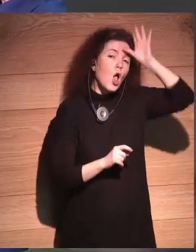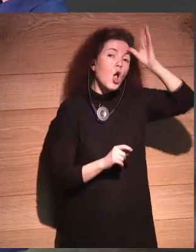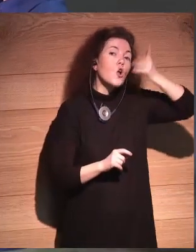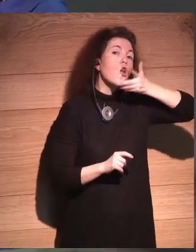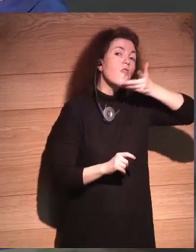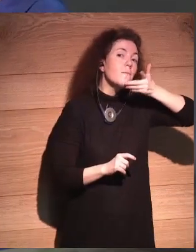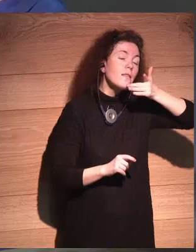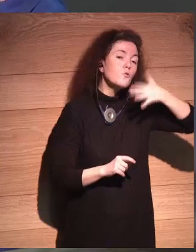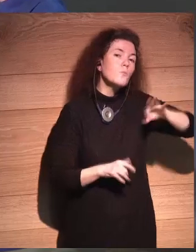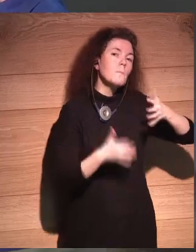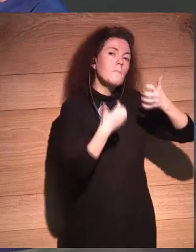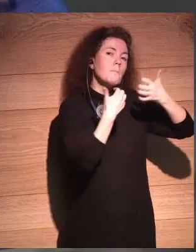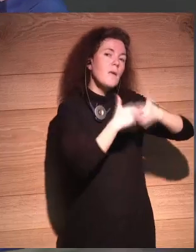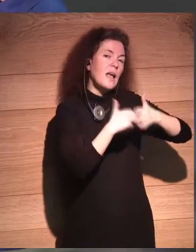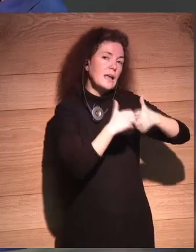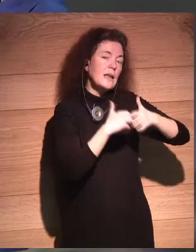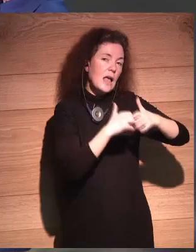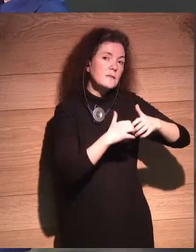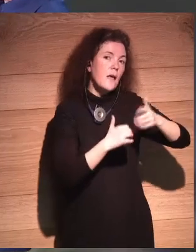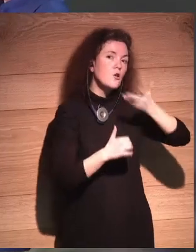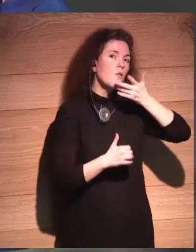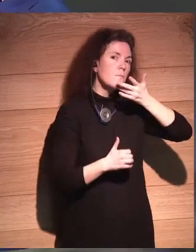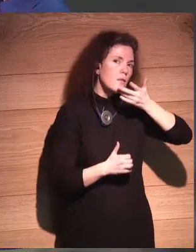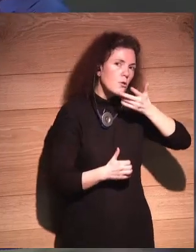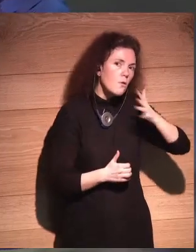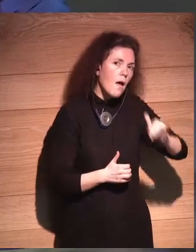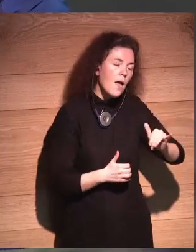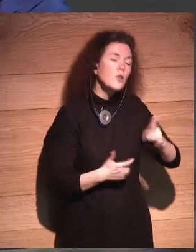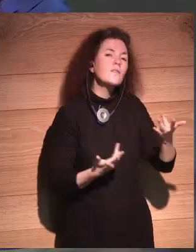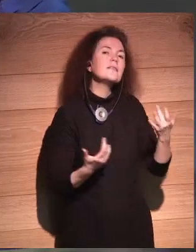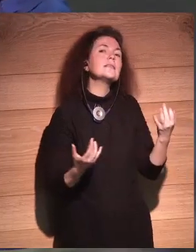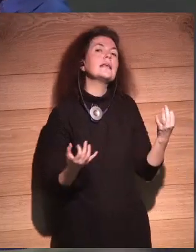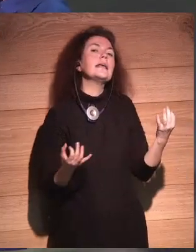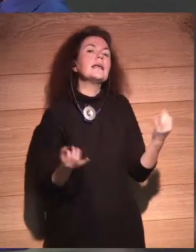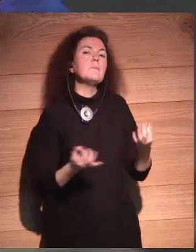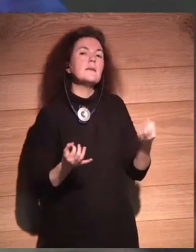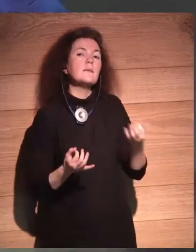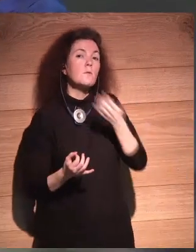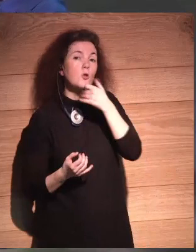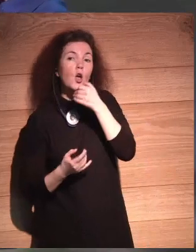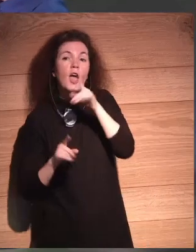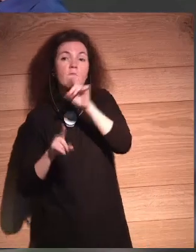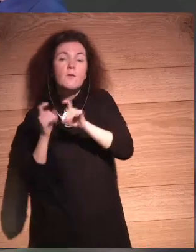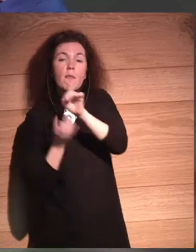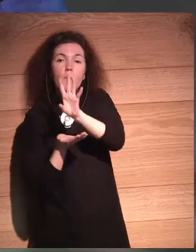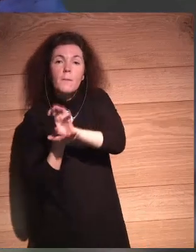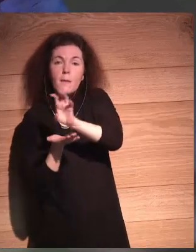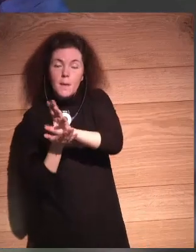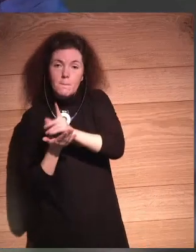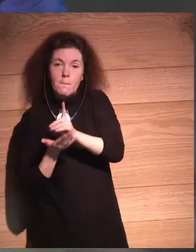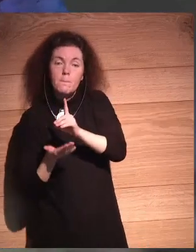las máquinas van a tener conocimiento. Entonces, ¿qué pasa si yo me bajo información a mi disco